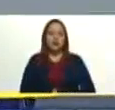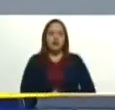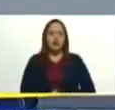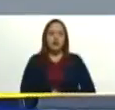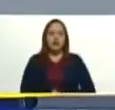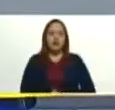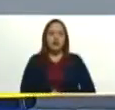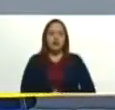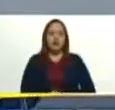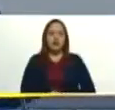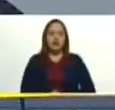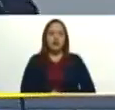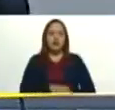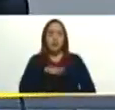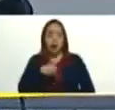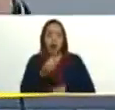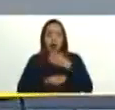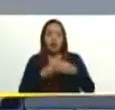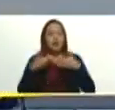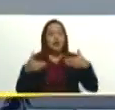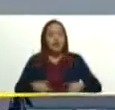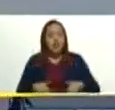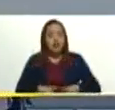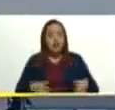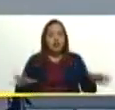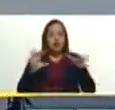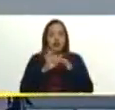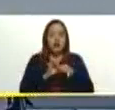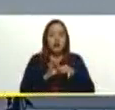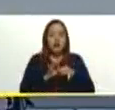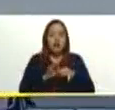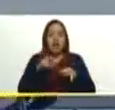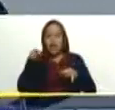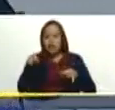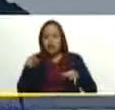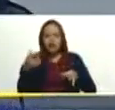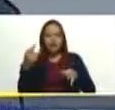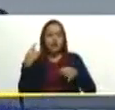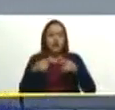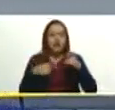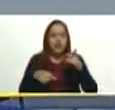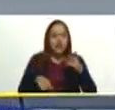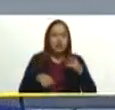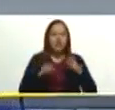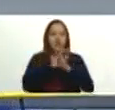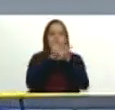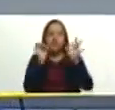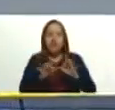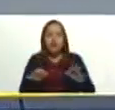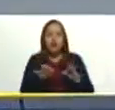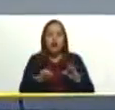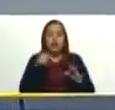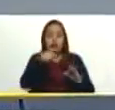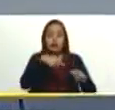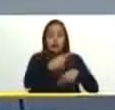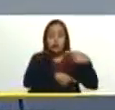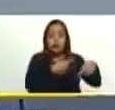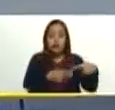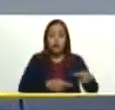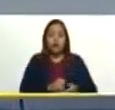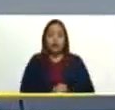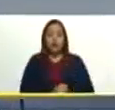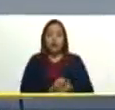de fuerzas, this entire constellation esta constelación de factores en este proceso